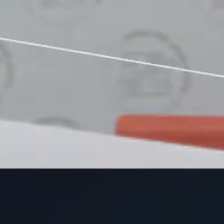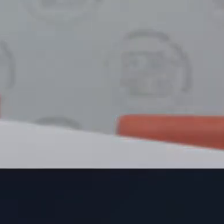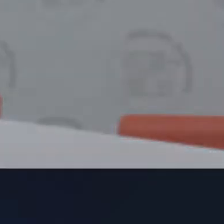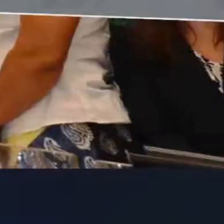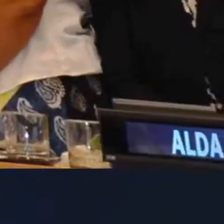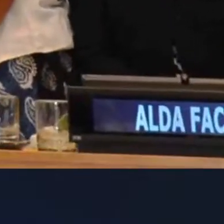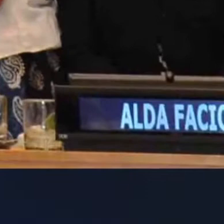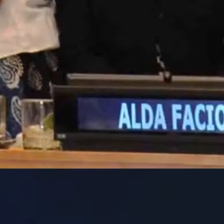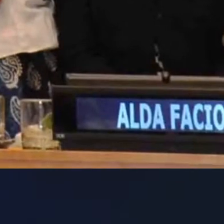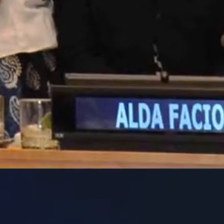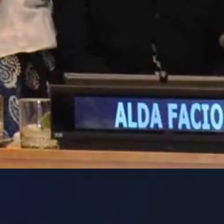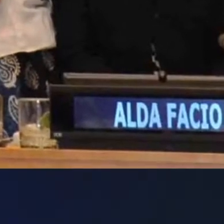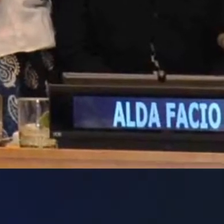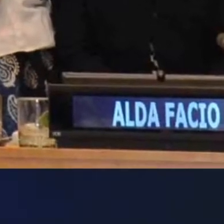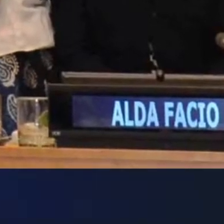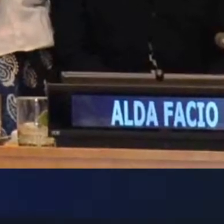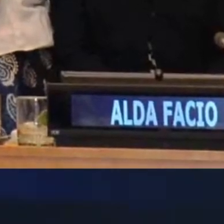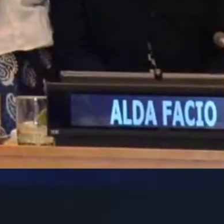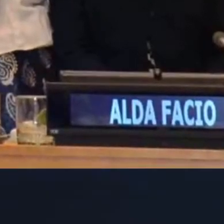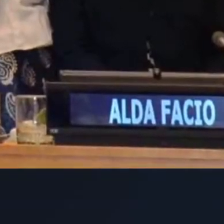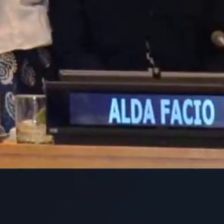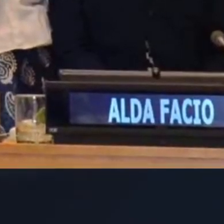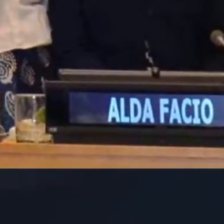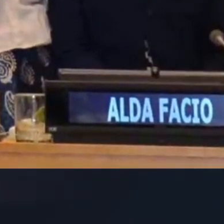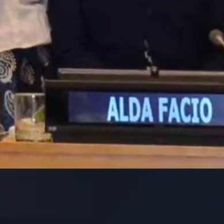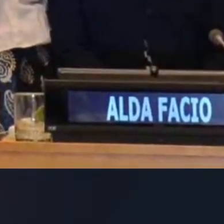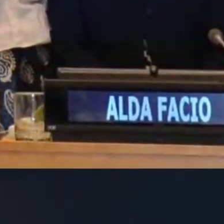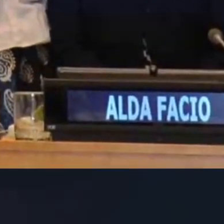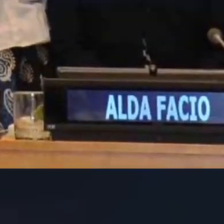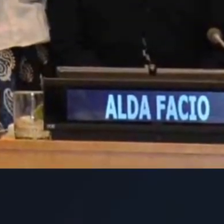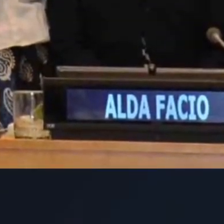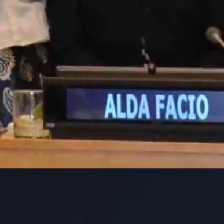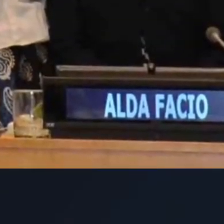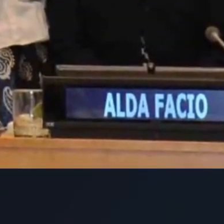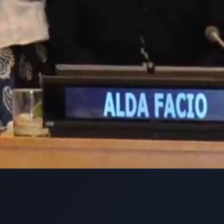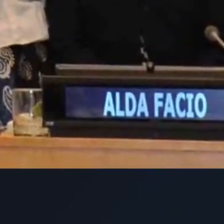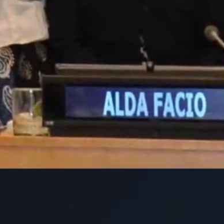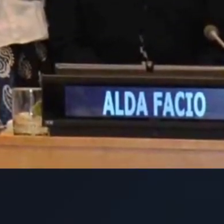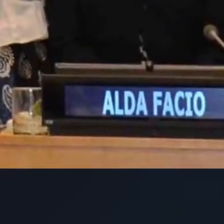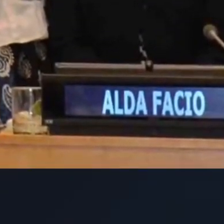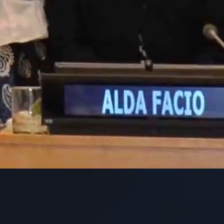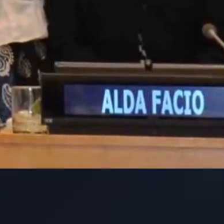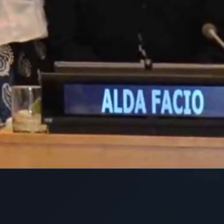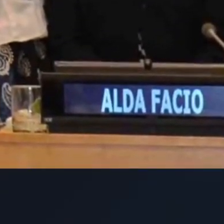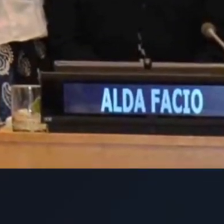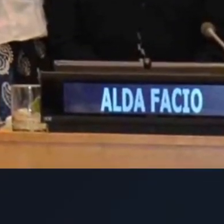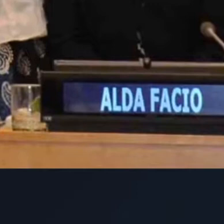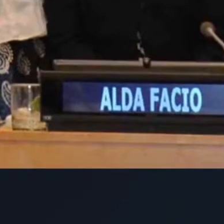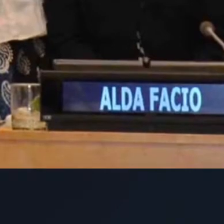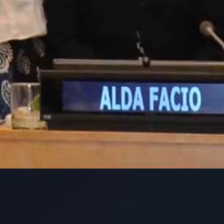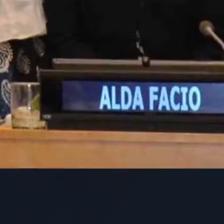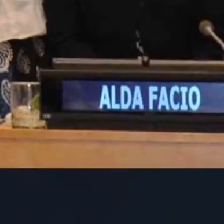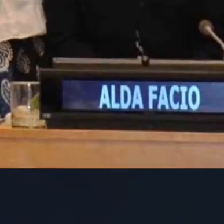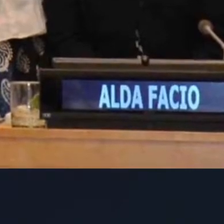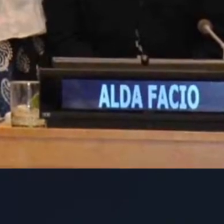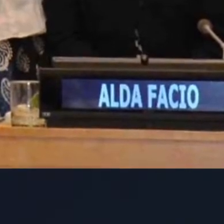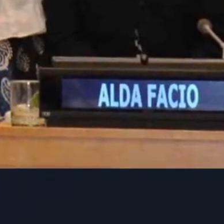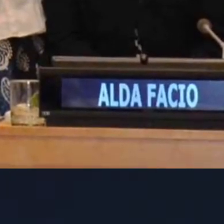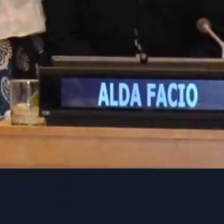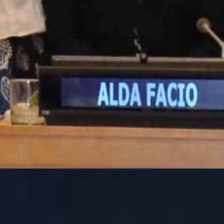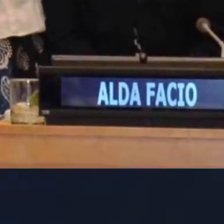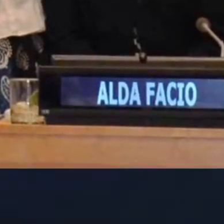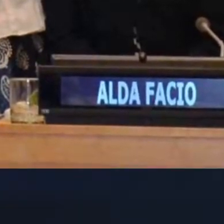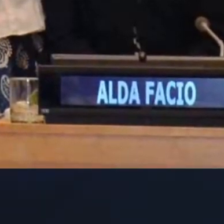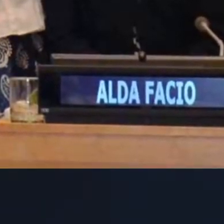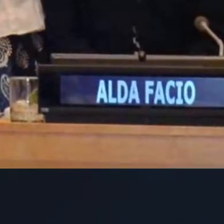Justicia de Género en la Corte Penal Internacional. Única latinoamericana nombrada por ONU como relatora especial en el Grupo de